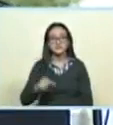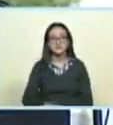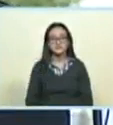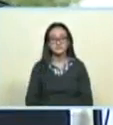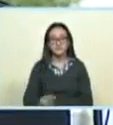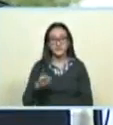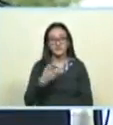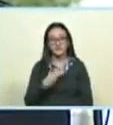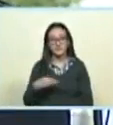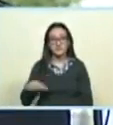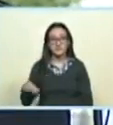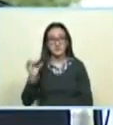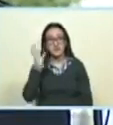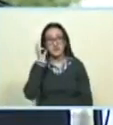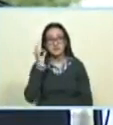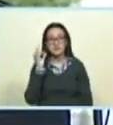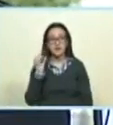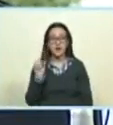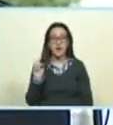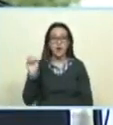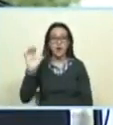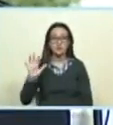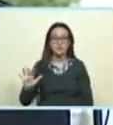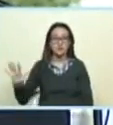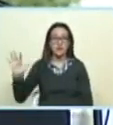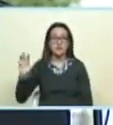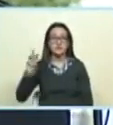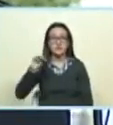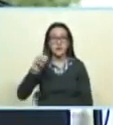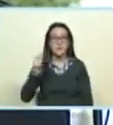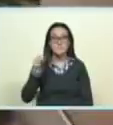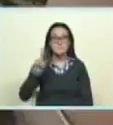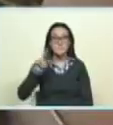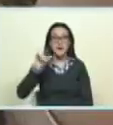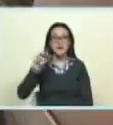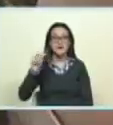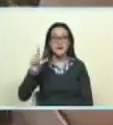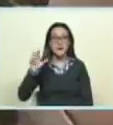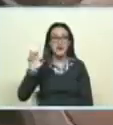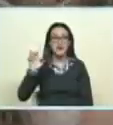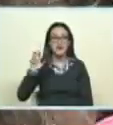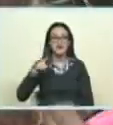La vicepresidenta de la región Occidente, María Letz Pérez.